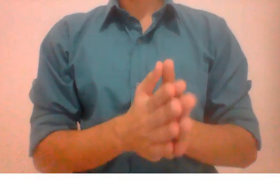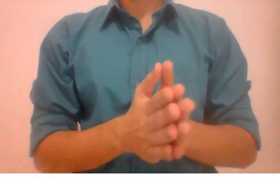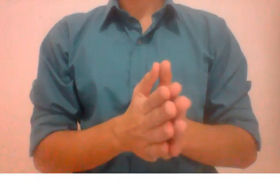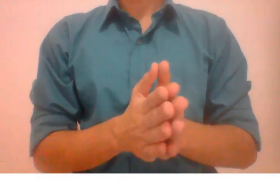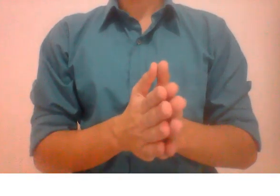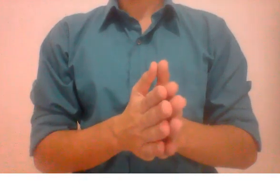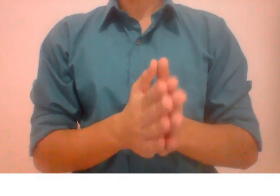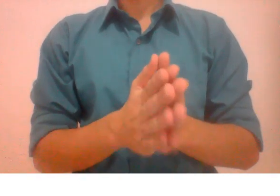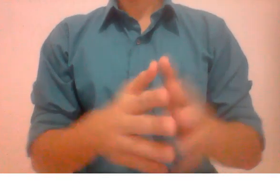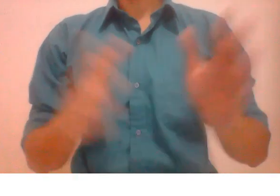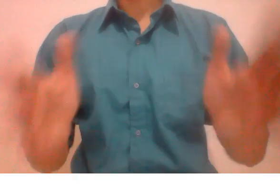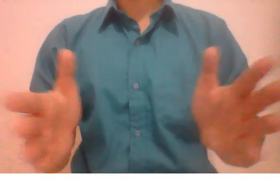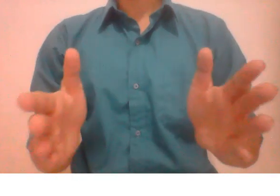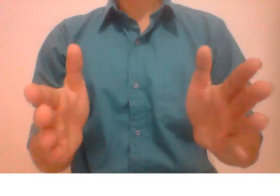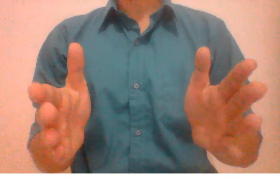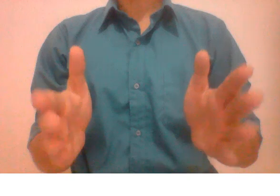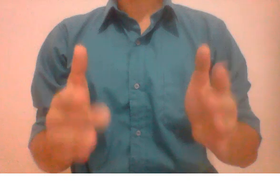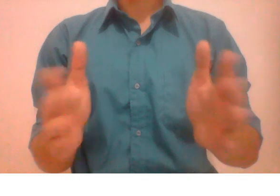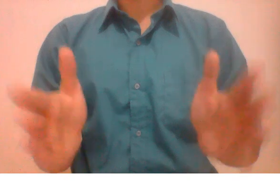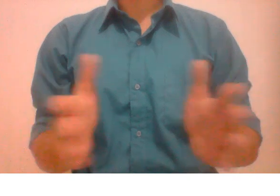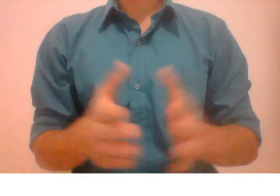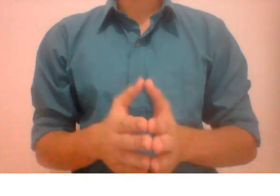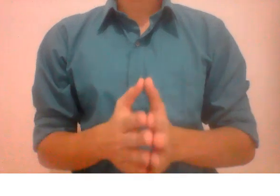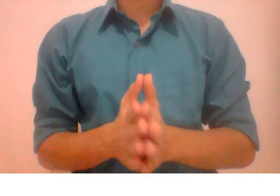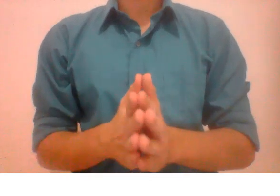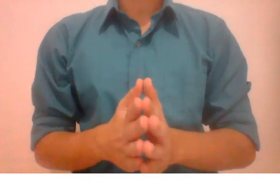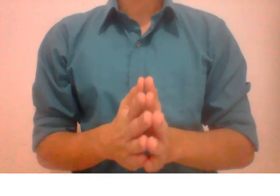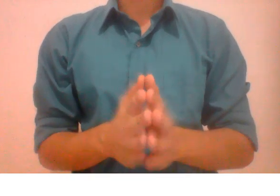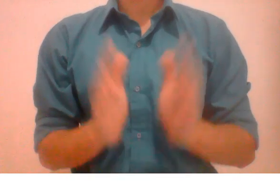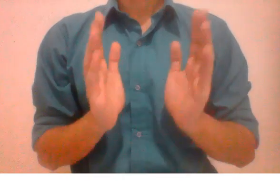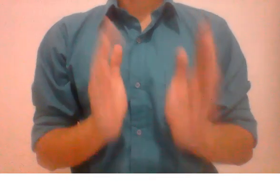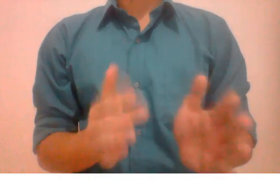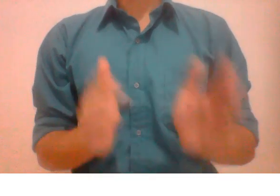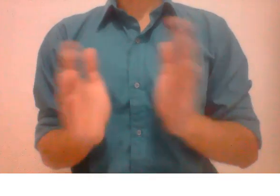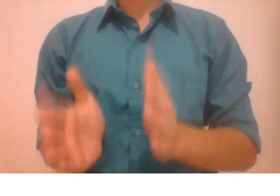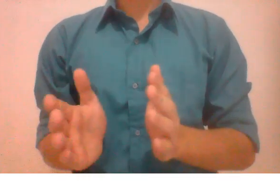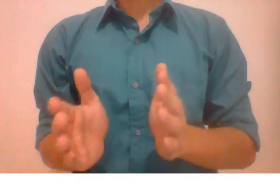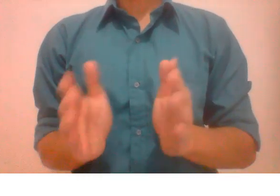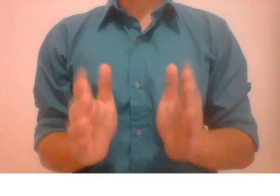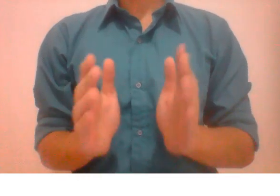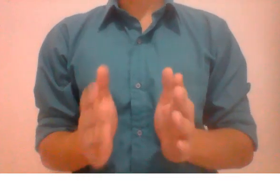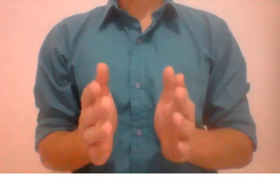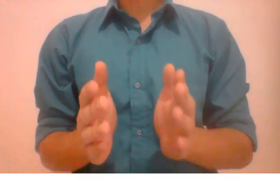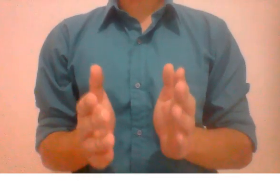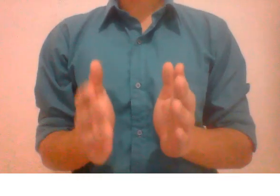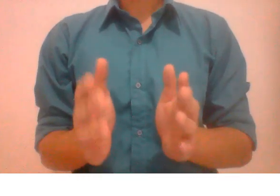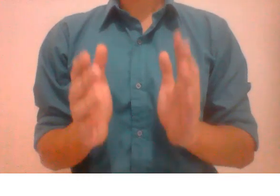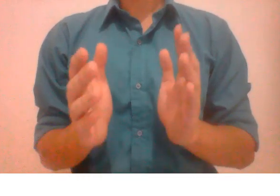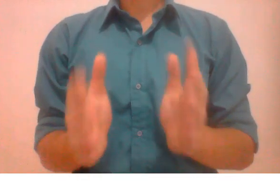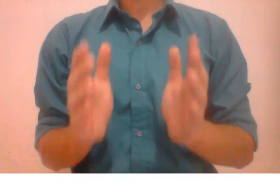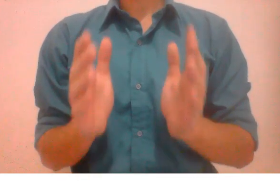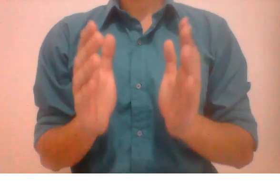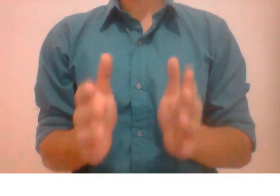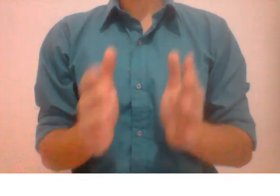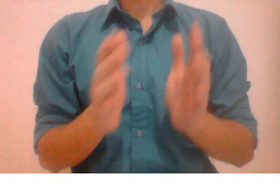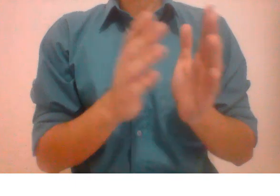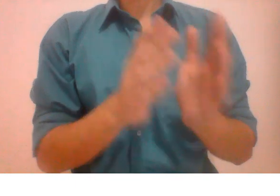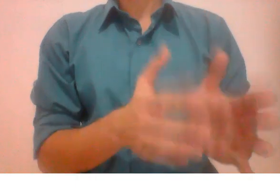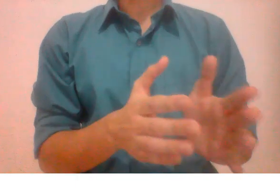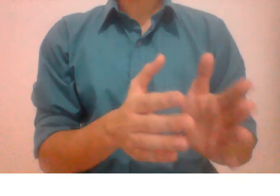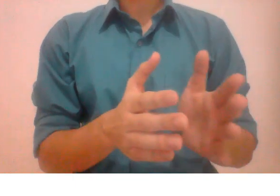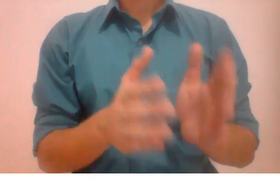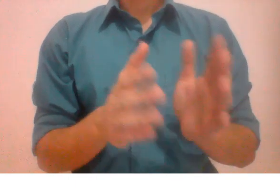con el mismo panista que ya mencionamos anteriormente. Por eso, lo que destaca es que en estas